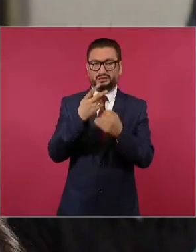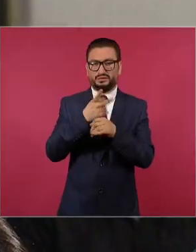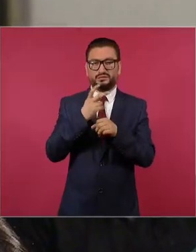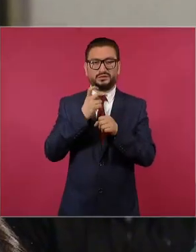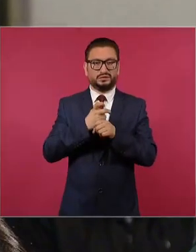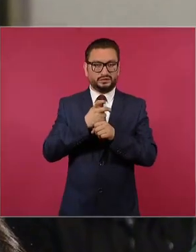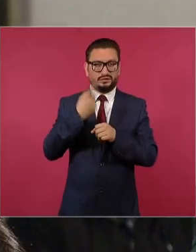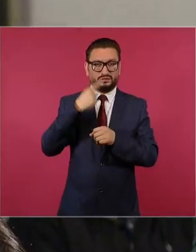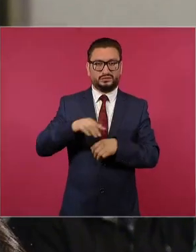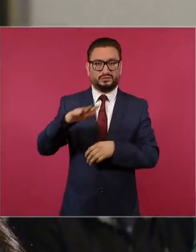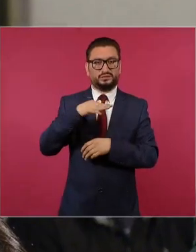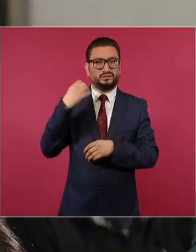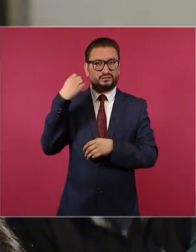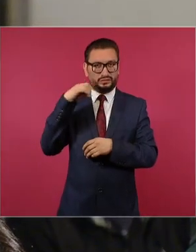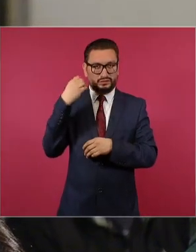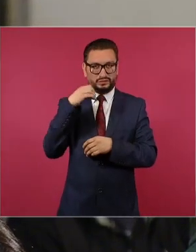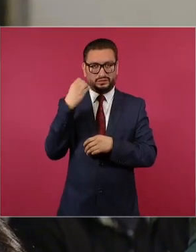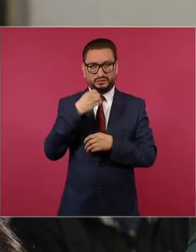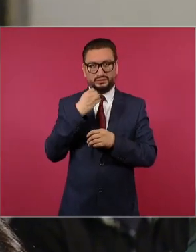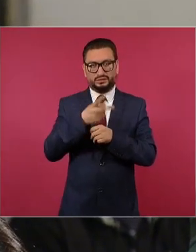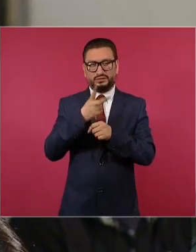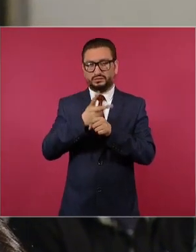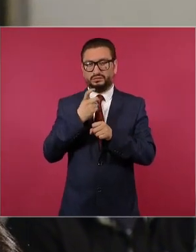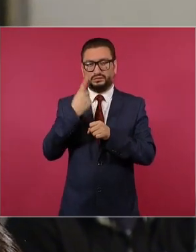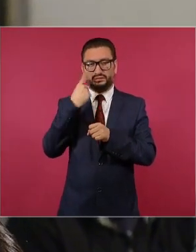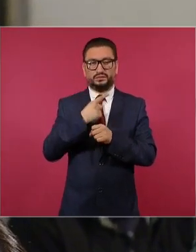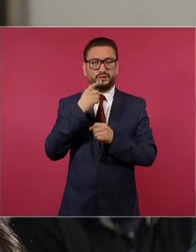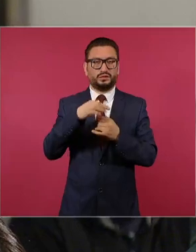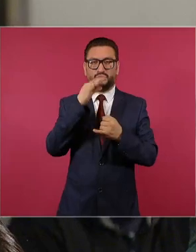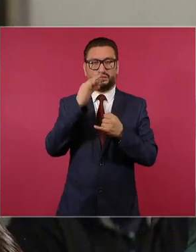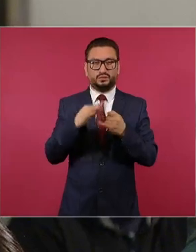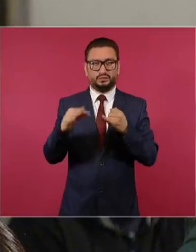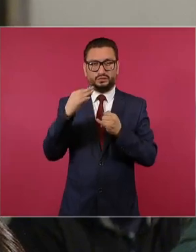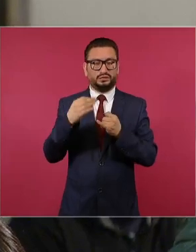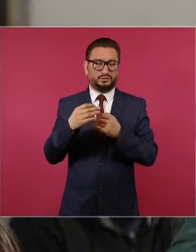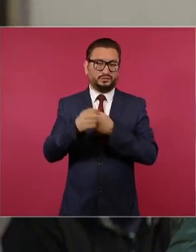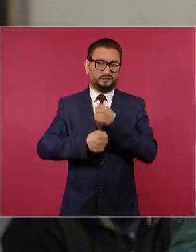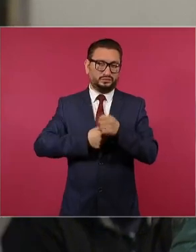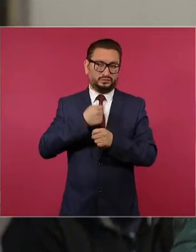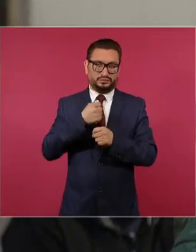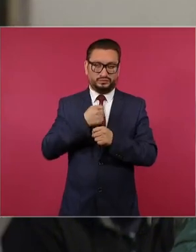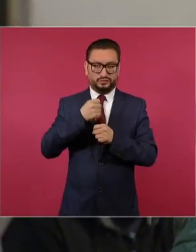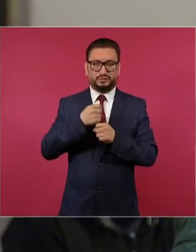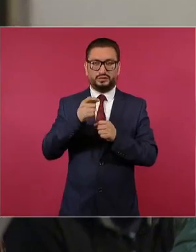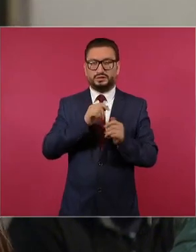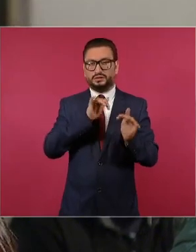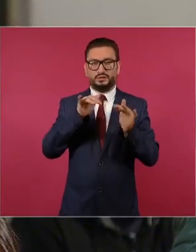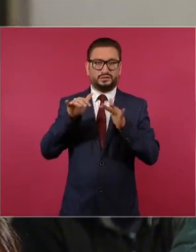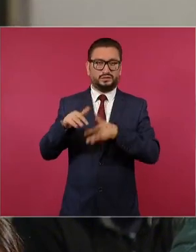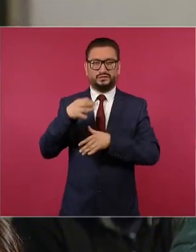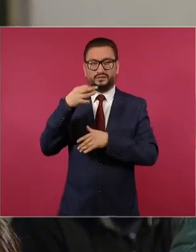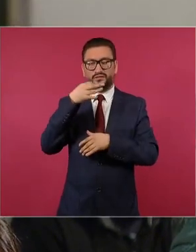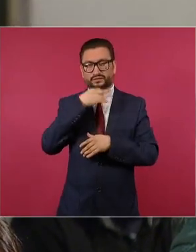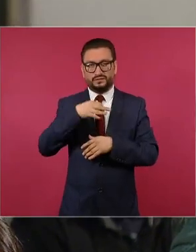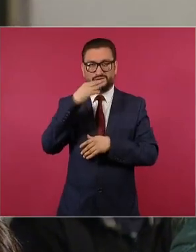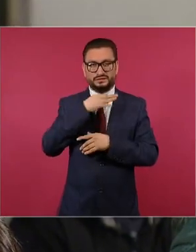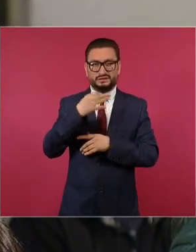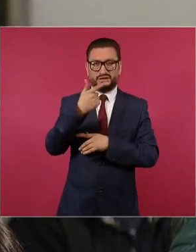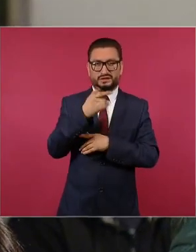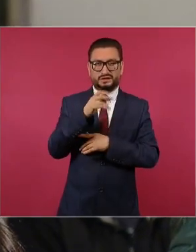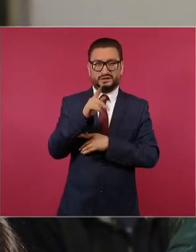del pueblo de Oaxaca para que pudiera usted asistir en este último año de su sexenio a la Guelaguetza, la fiesta de todos